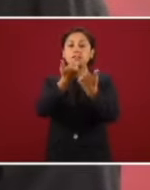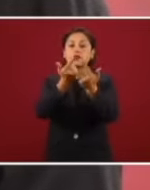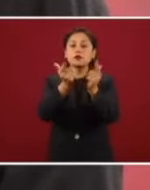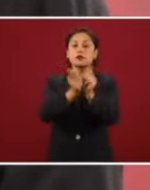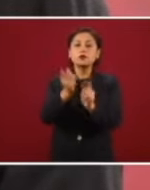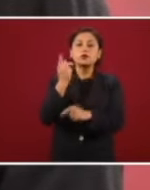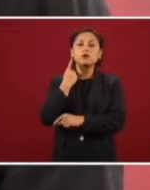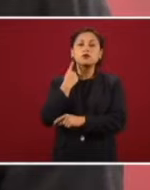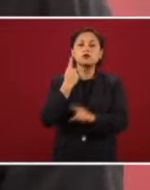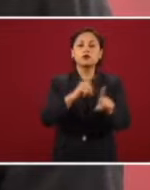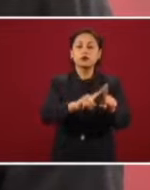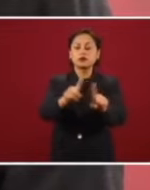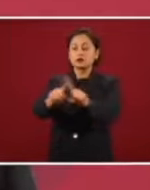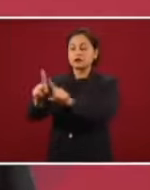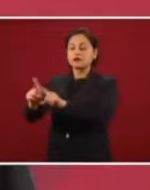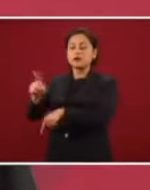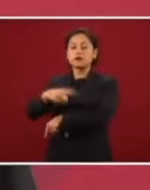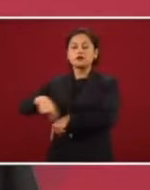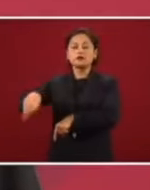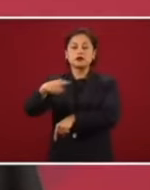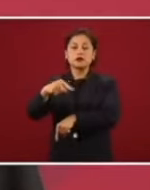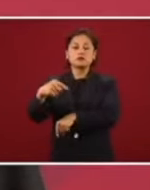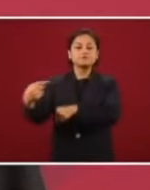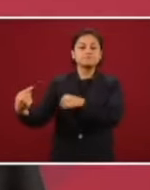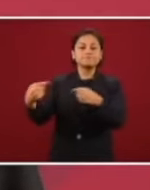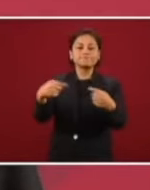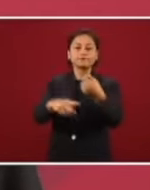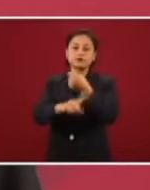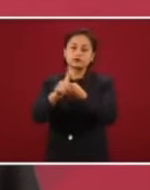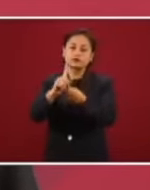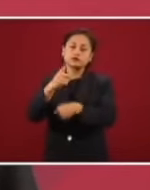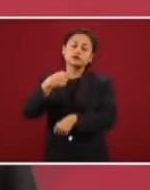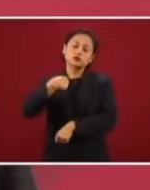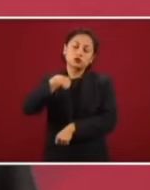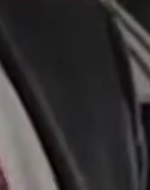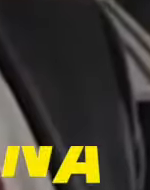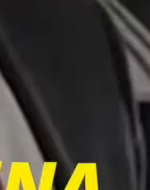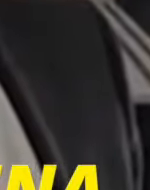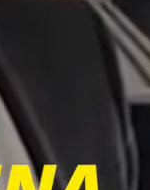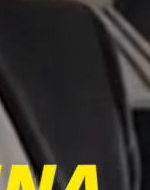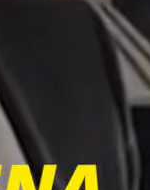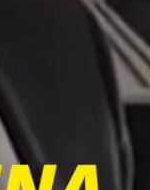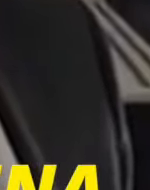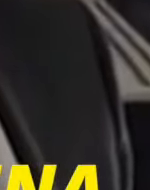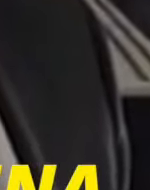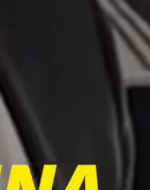diferencias con el método de la democracia.